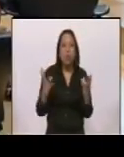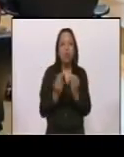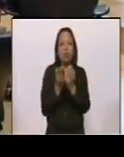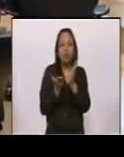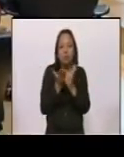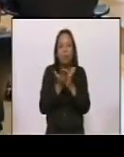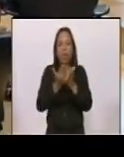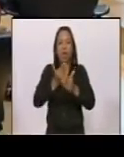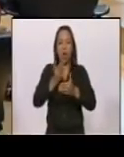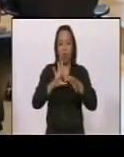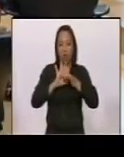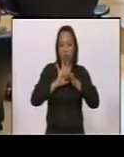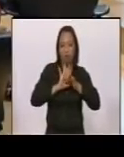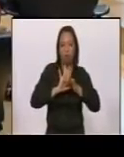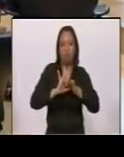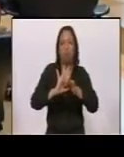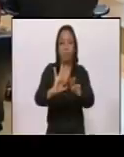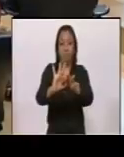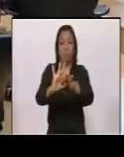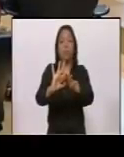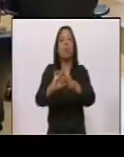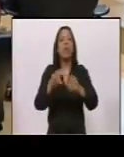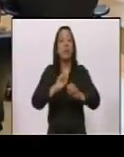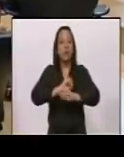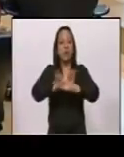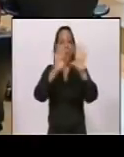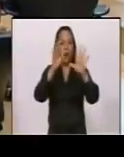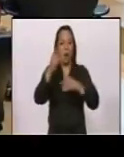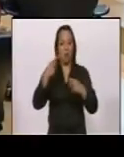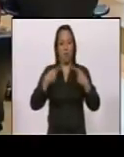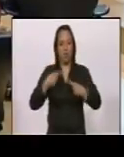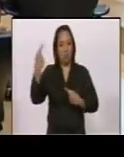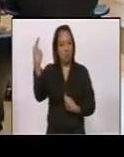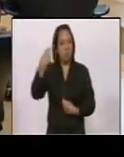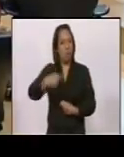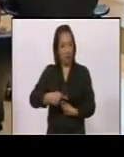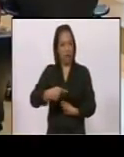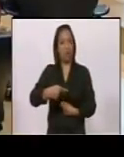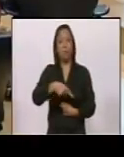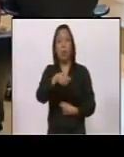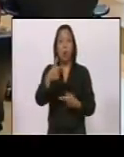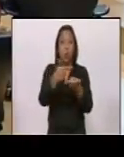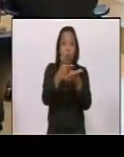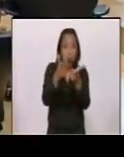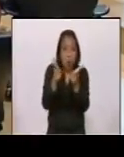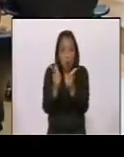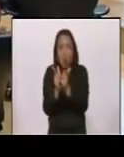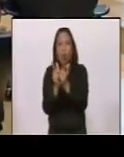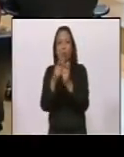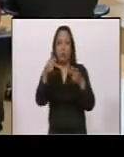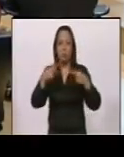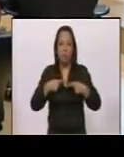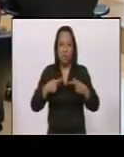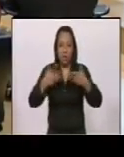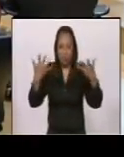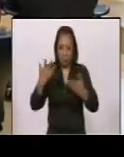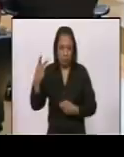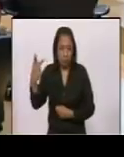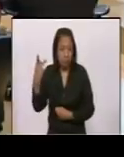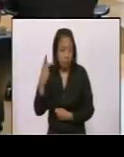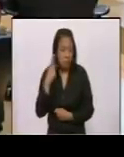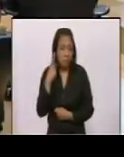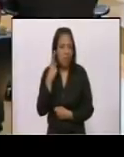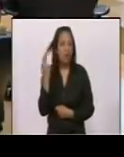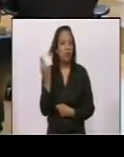de avanzar unidos. Es claro el mandato ciudadano. Los partidos y actores políticos